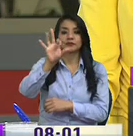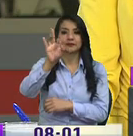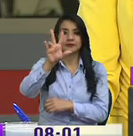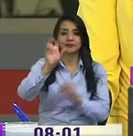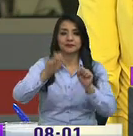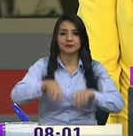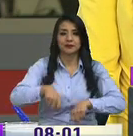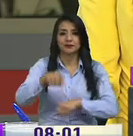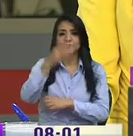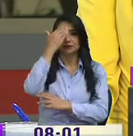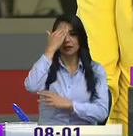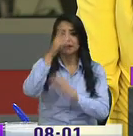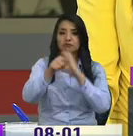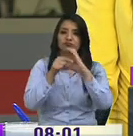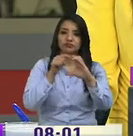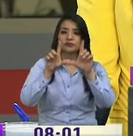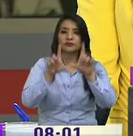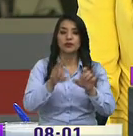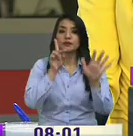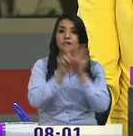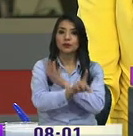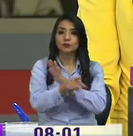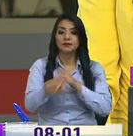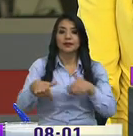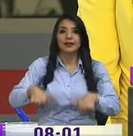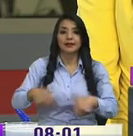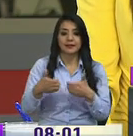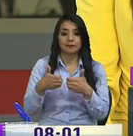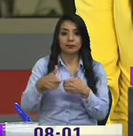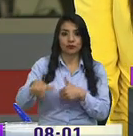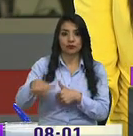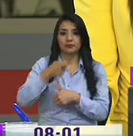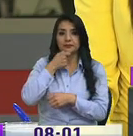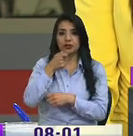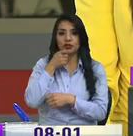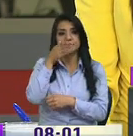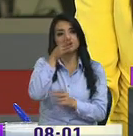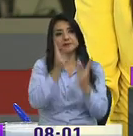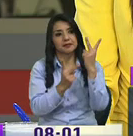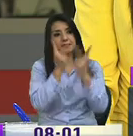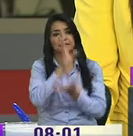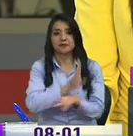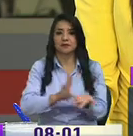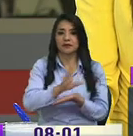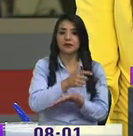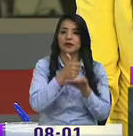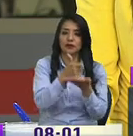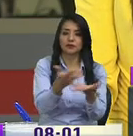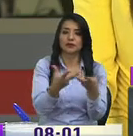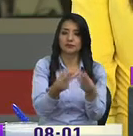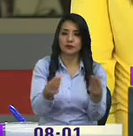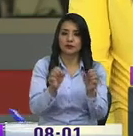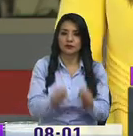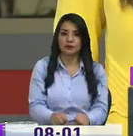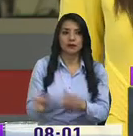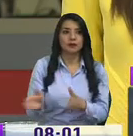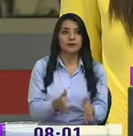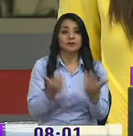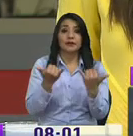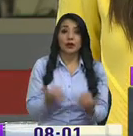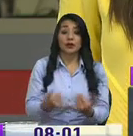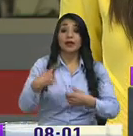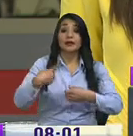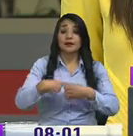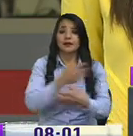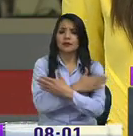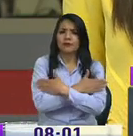098-518-4393. Ya sabe, mándenos sus fotografías para que un equipo de nuestro noticiero lo visite ahí en su barrio y podamos ayudar a que se arregle todo. Hoy está fría la mañana en